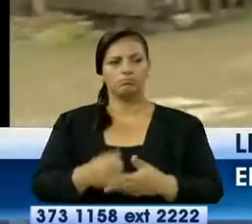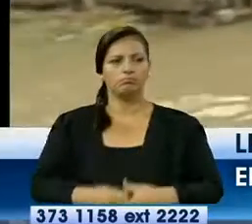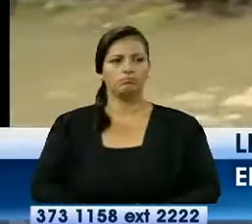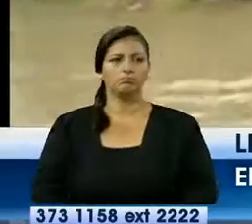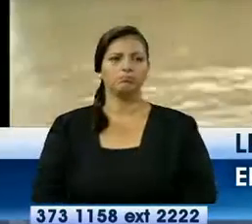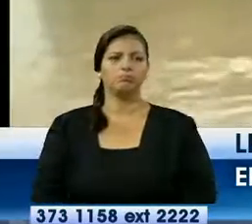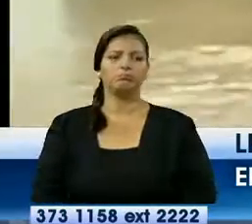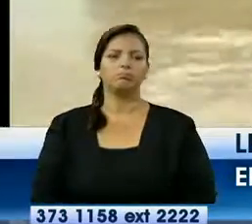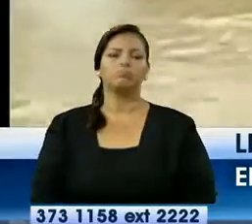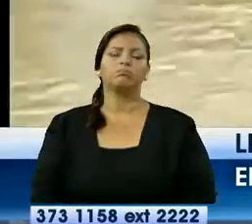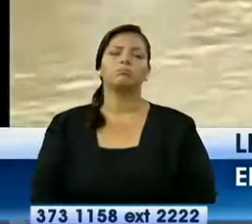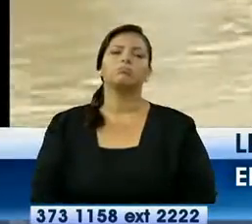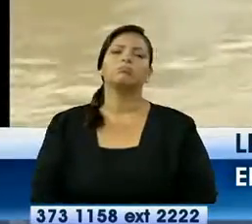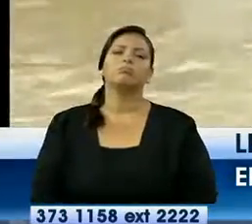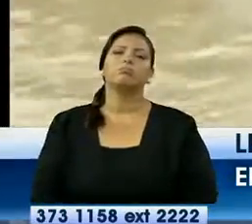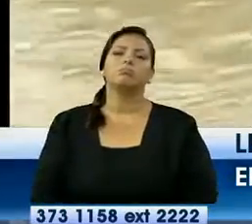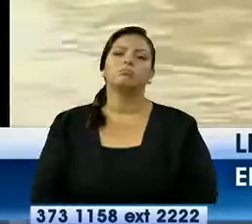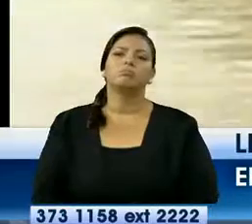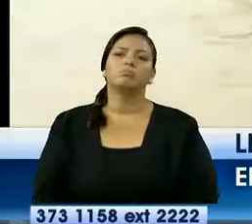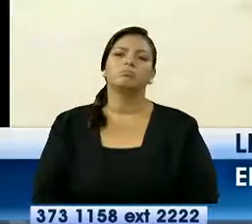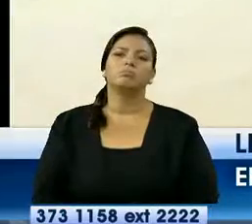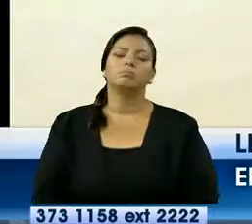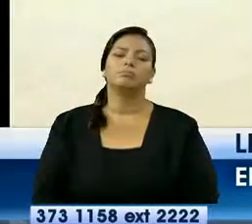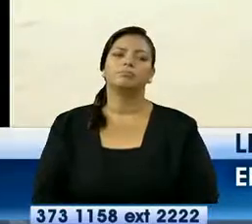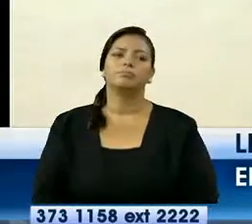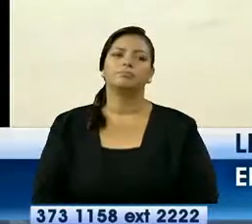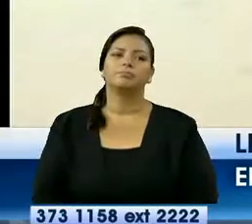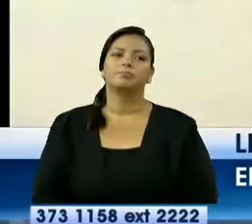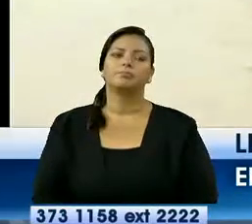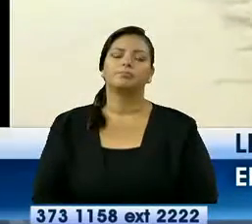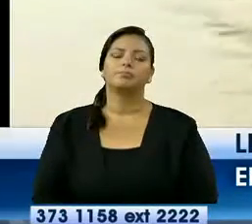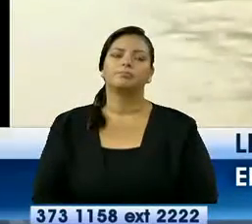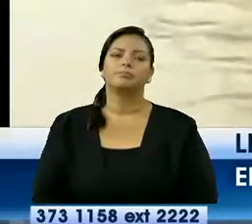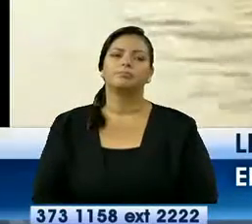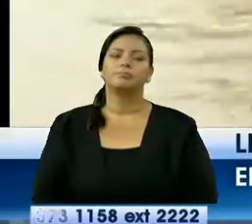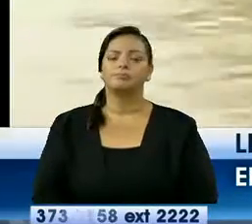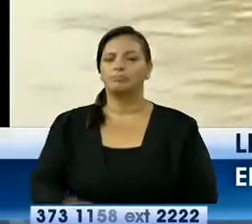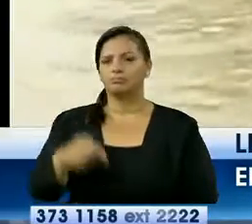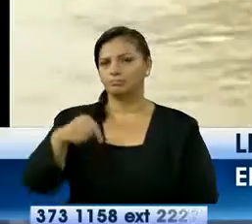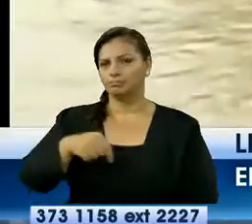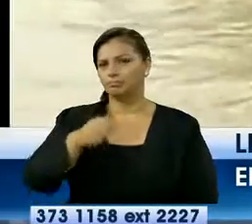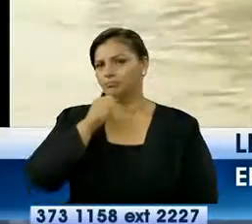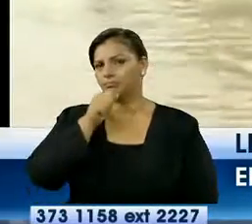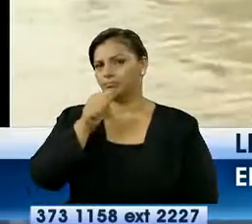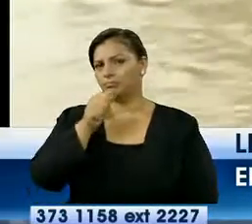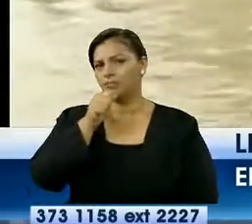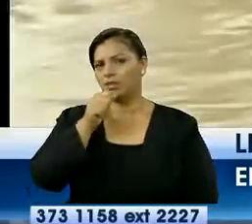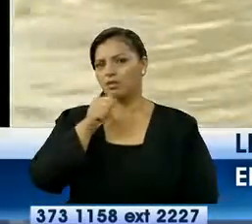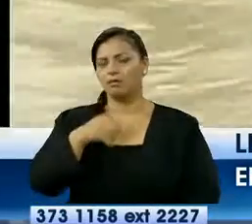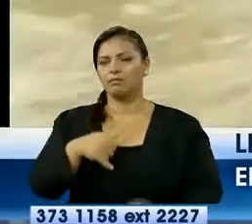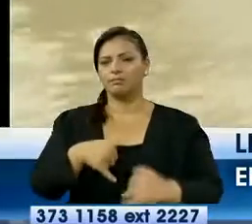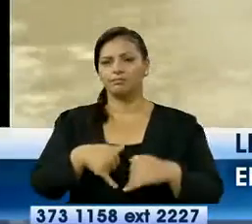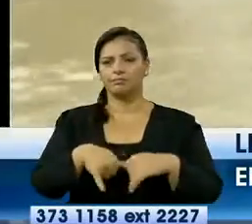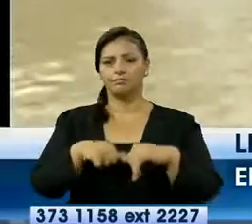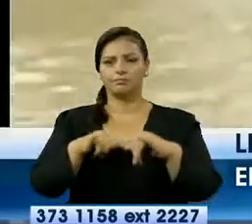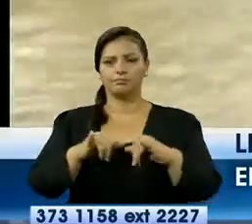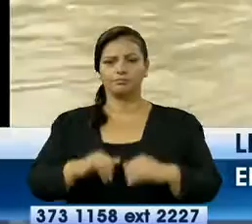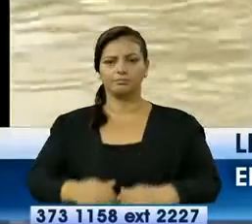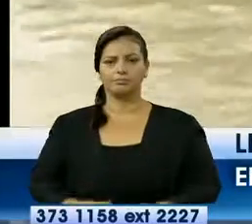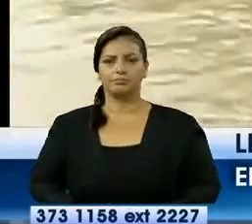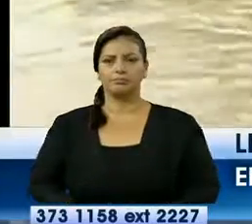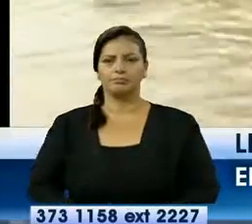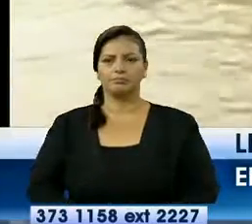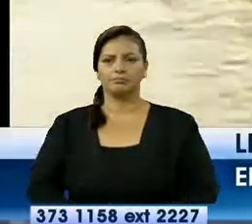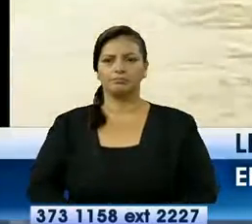mantener aquí en este punto porque es necesario llevar en directo a la ciudadanía